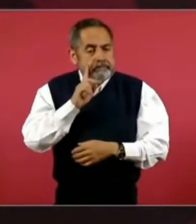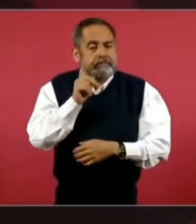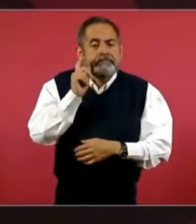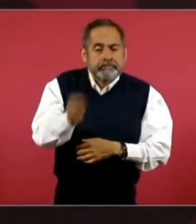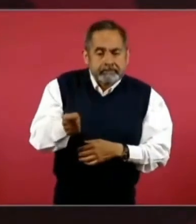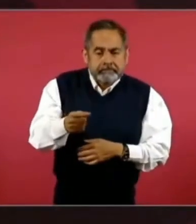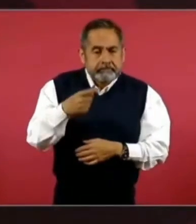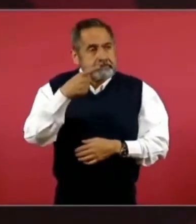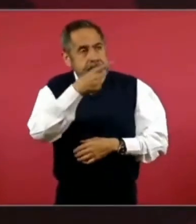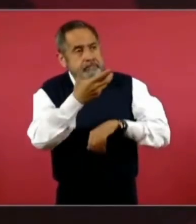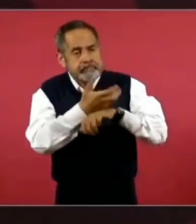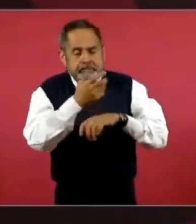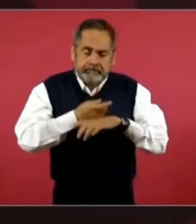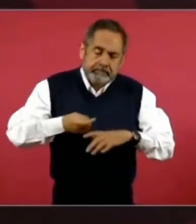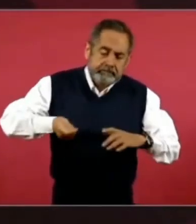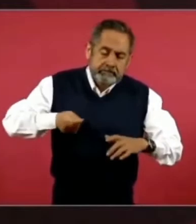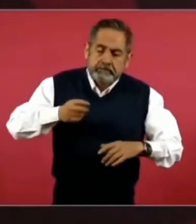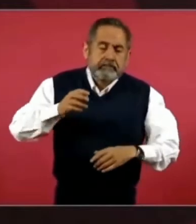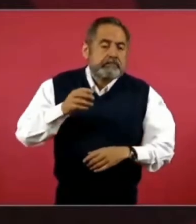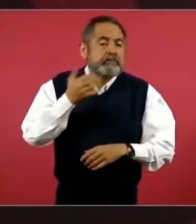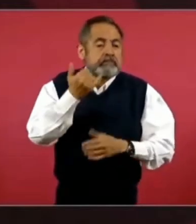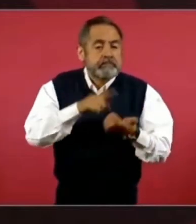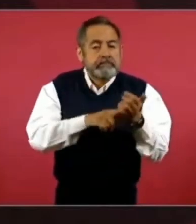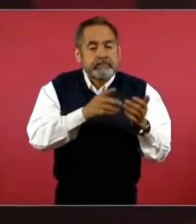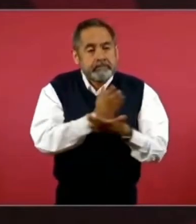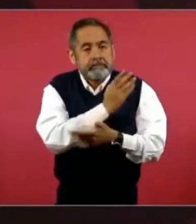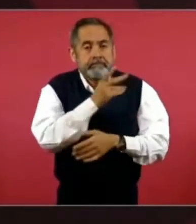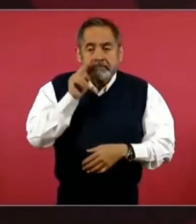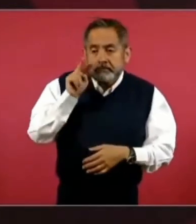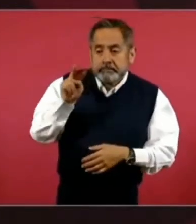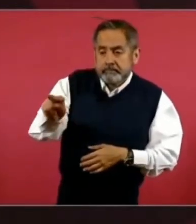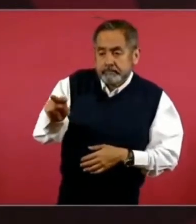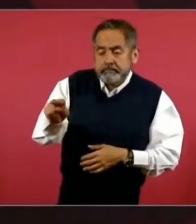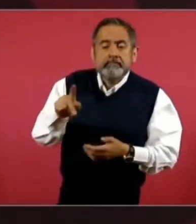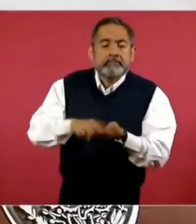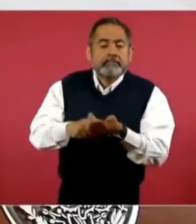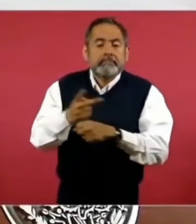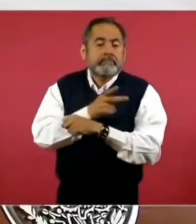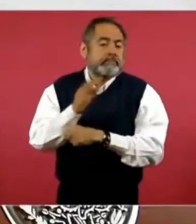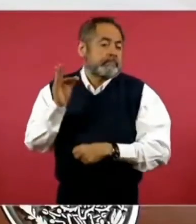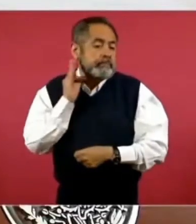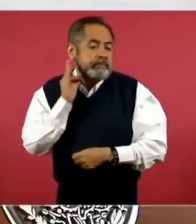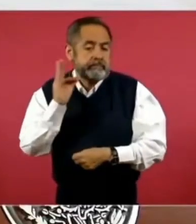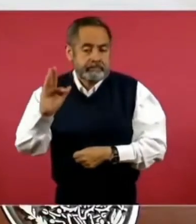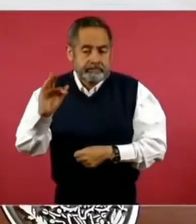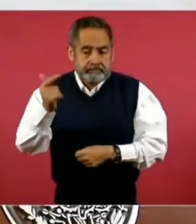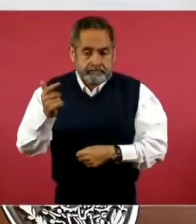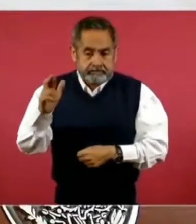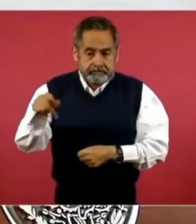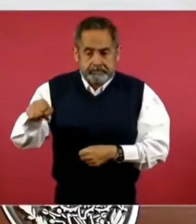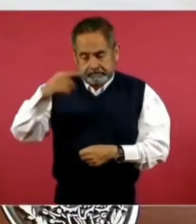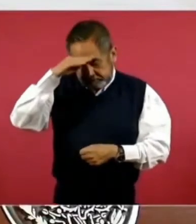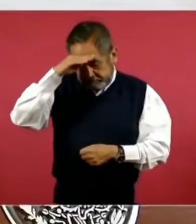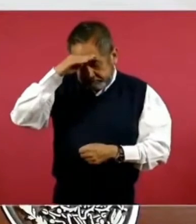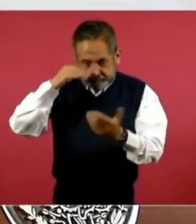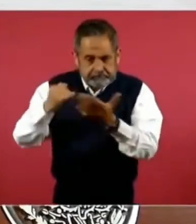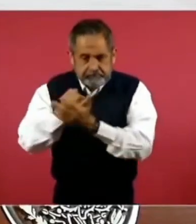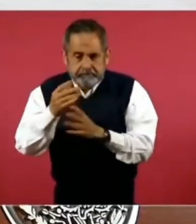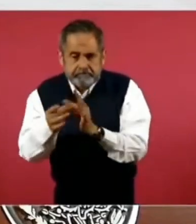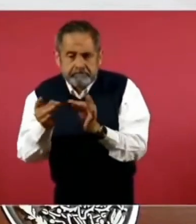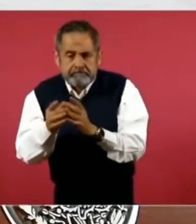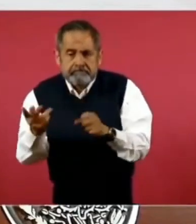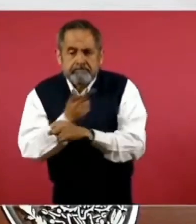qué resuelve la Fiscalía General de la República en el país